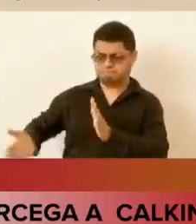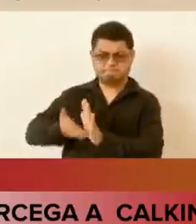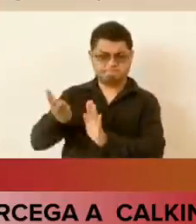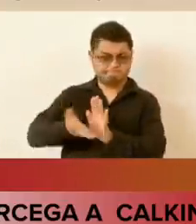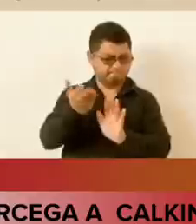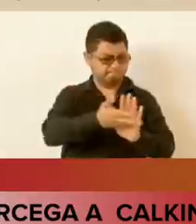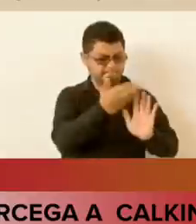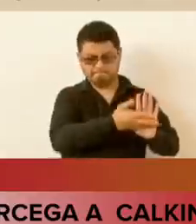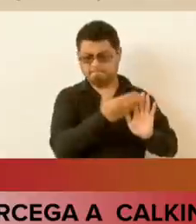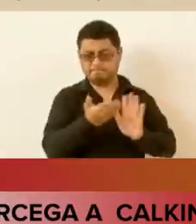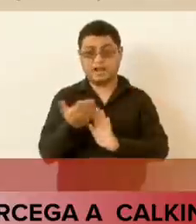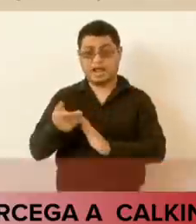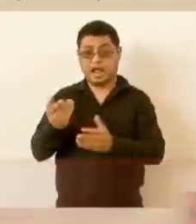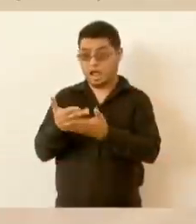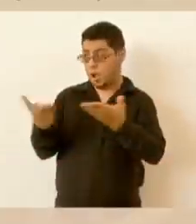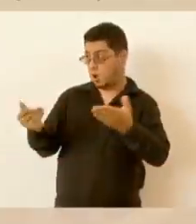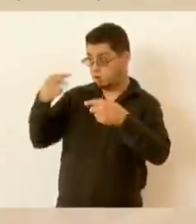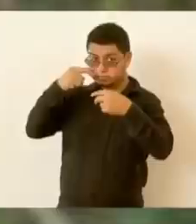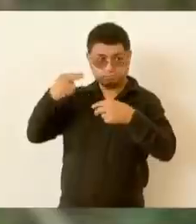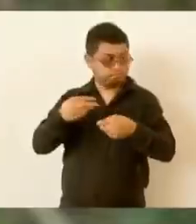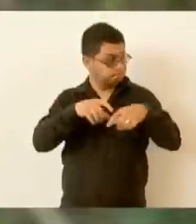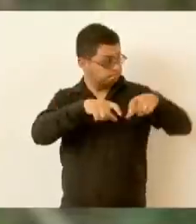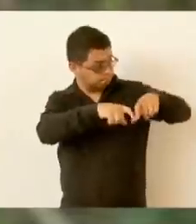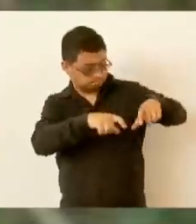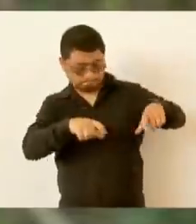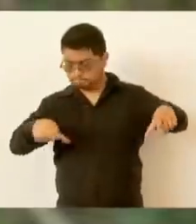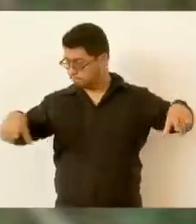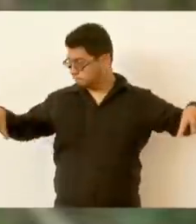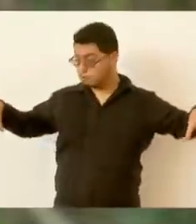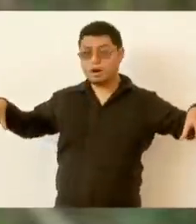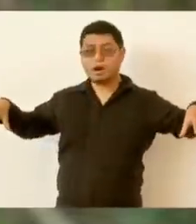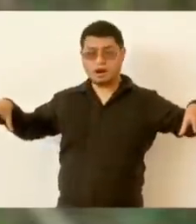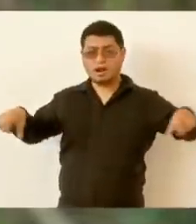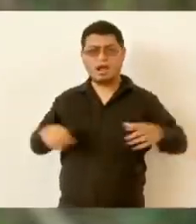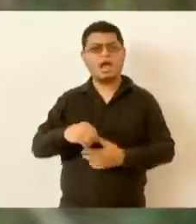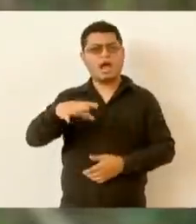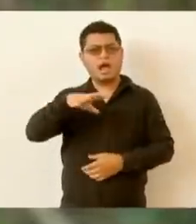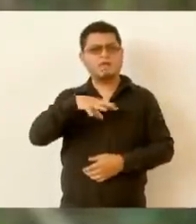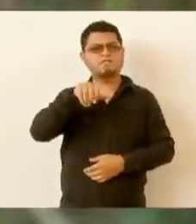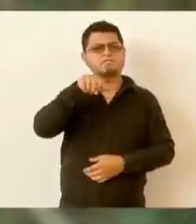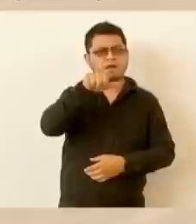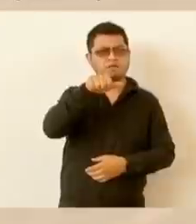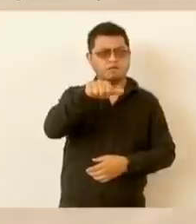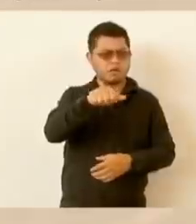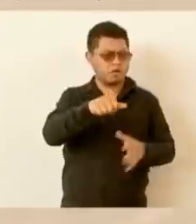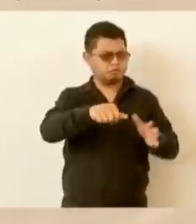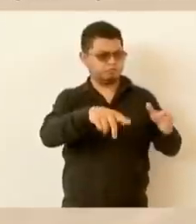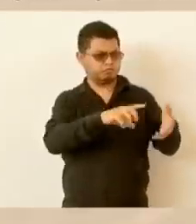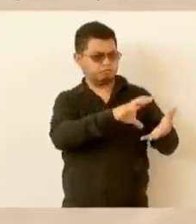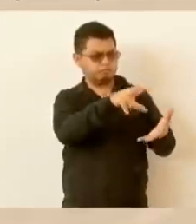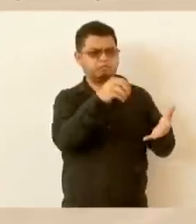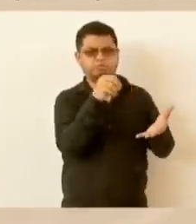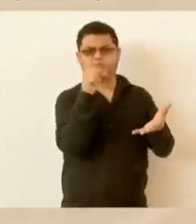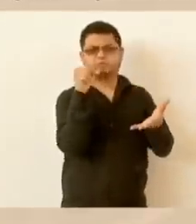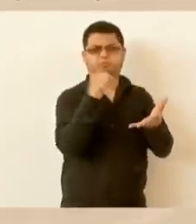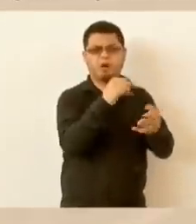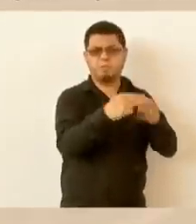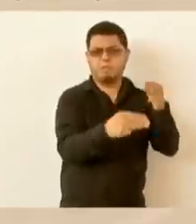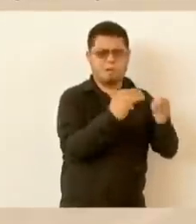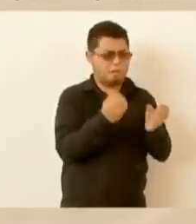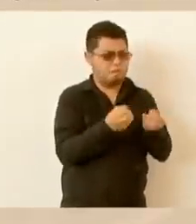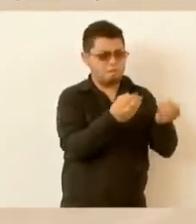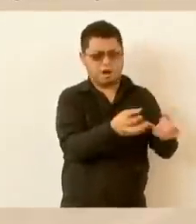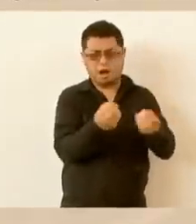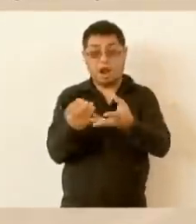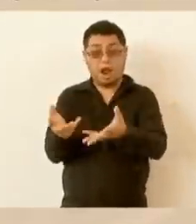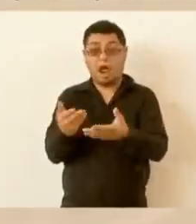terraplén como en el que estamos hoy. Teníamos 16 bancos de materiales abiertos, hoy tenemos 29. Teníamos